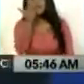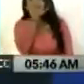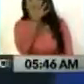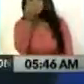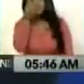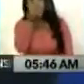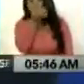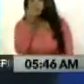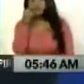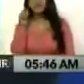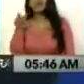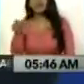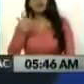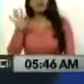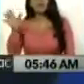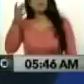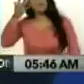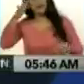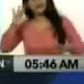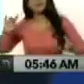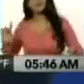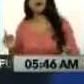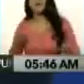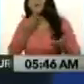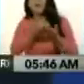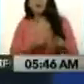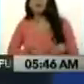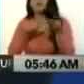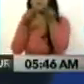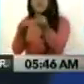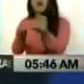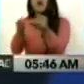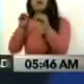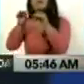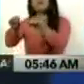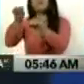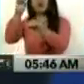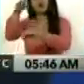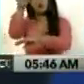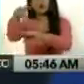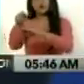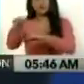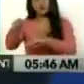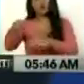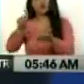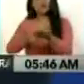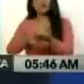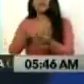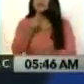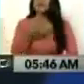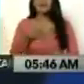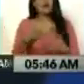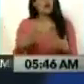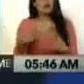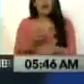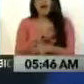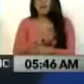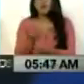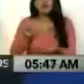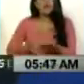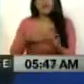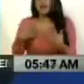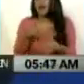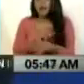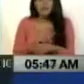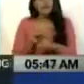el presidente Juan Manuel Santos la urgencia de avanzar rápido en los acuerdos de paz, porque los grupos armados ilegales están queriendo llenar